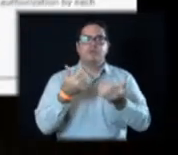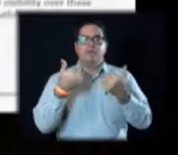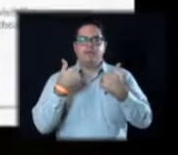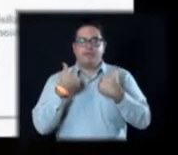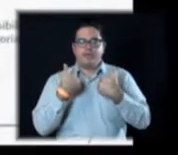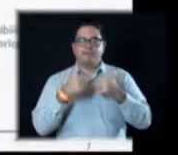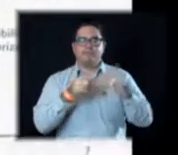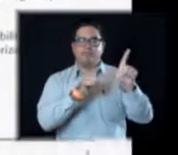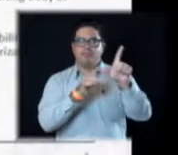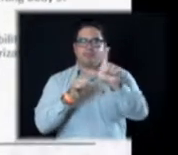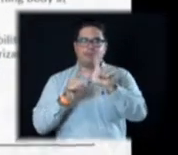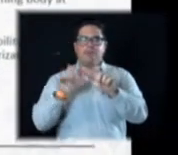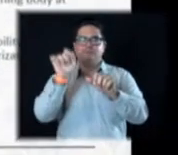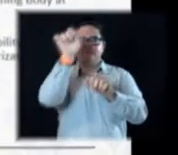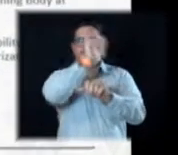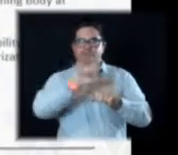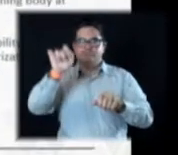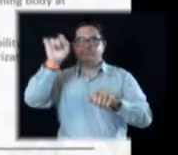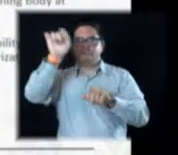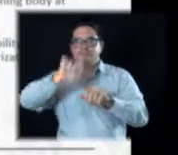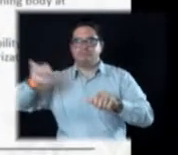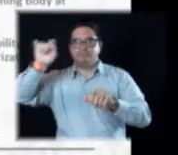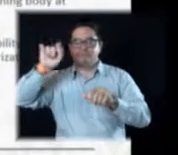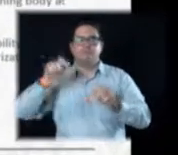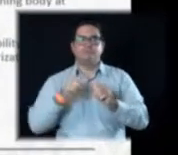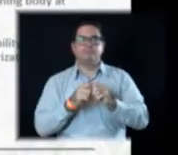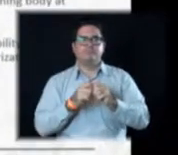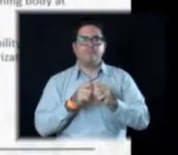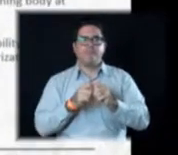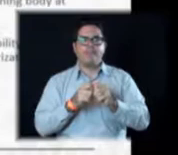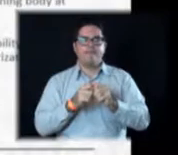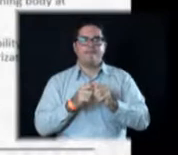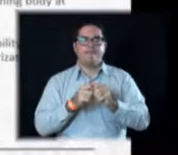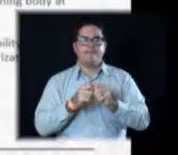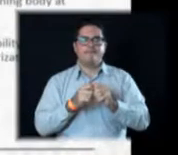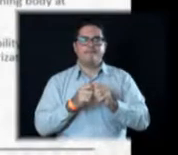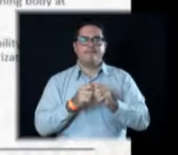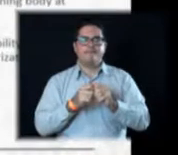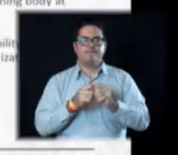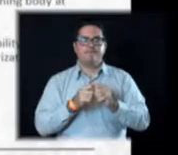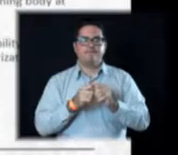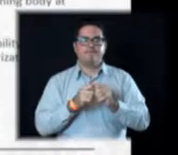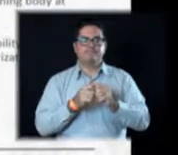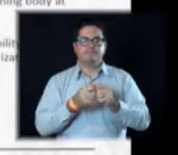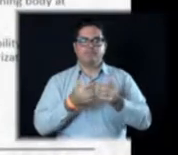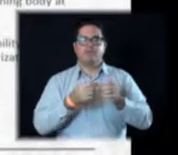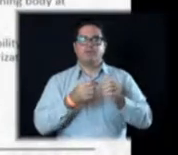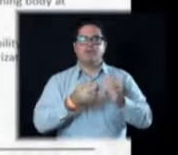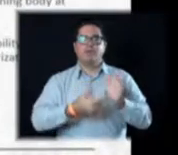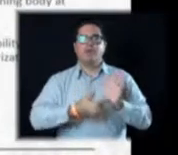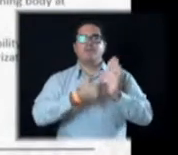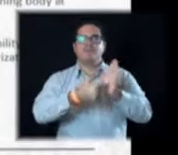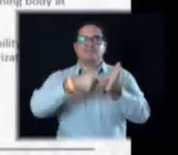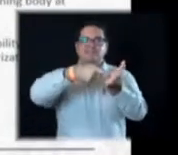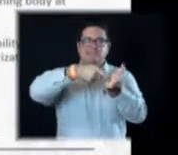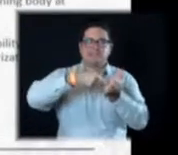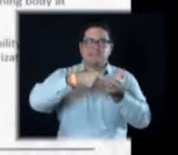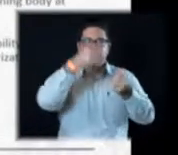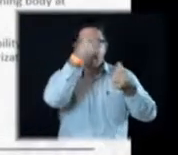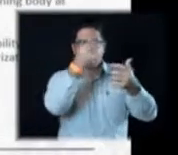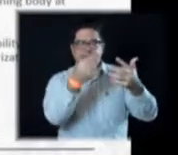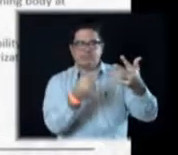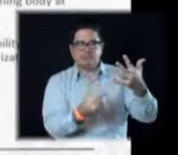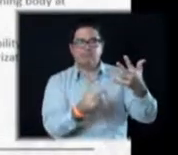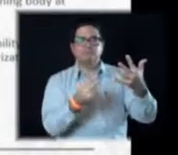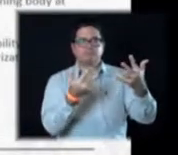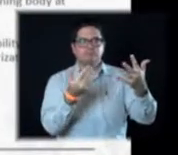Hacienda, ha mostrado para gobernar este proceso y establecer criterios para abrir las cuentas, dependiendo